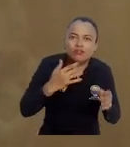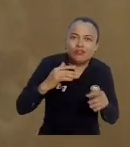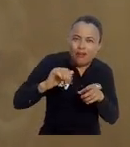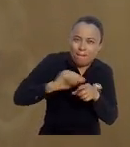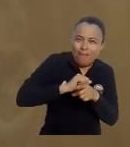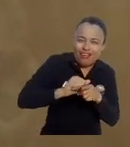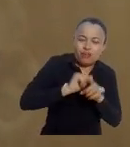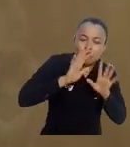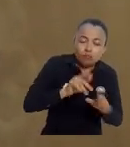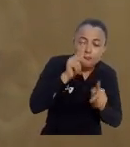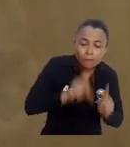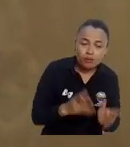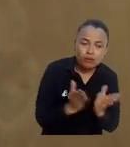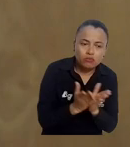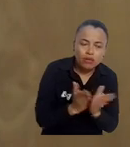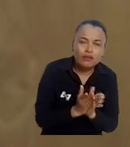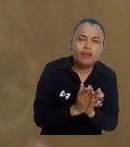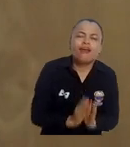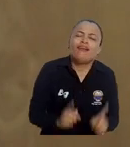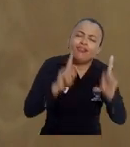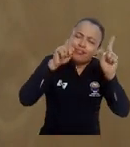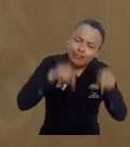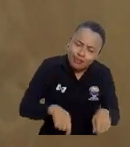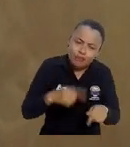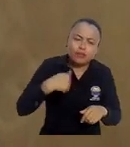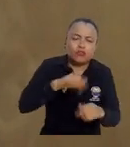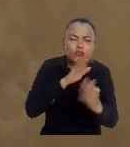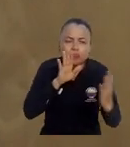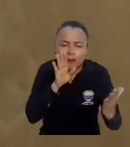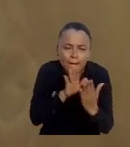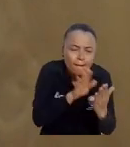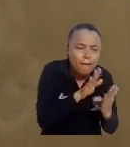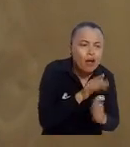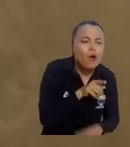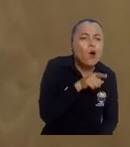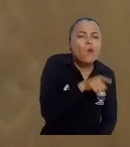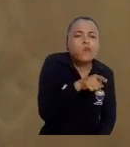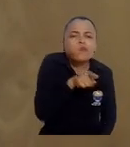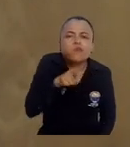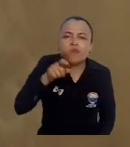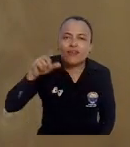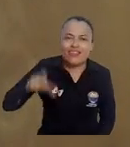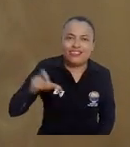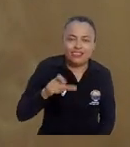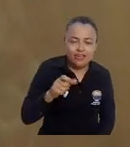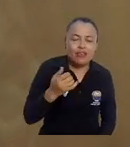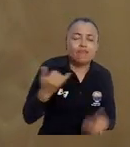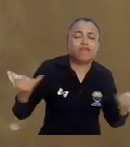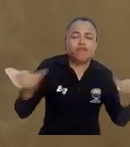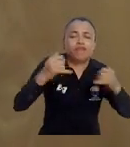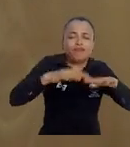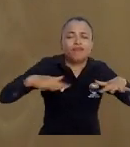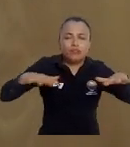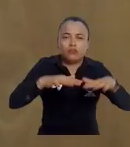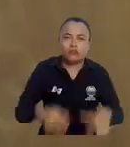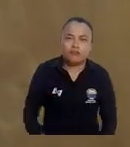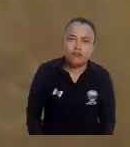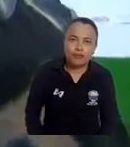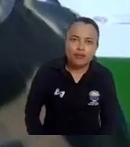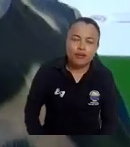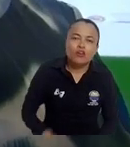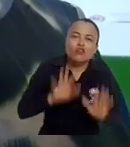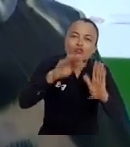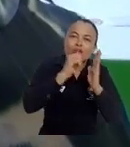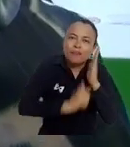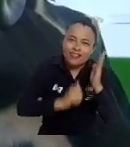lo que vivimos en la praxis como estudiantes, sino también confrontar todas aquellas necesidades que constantemente se viven en el territorio.